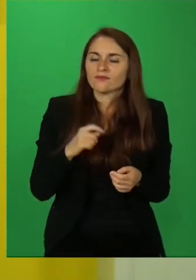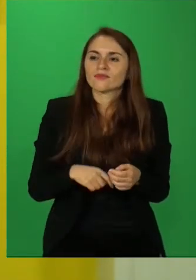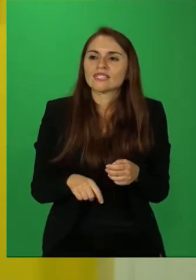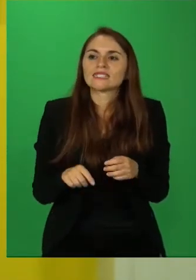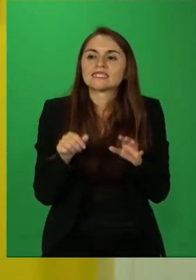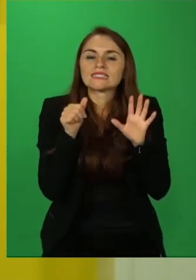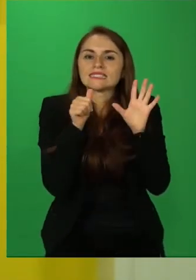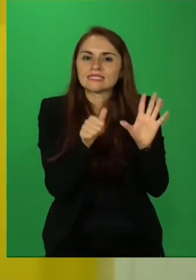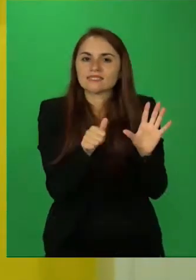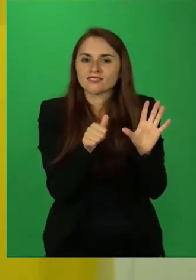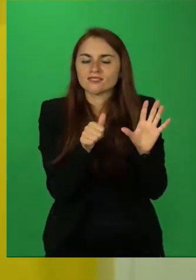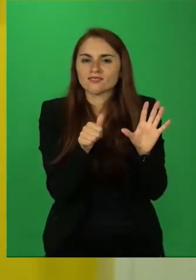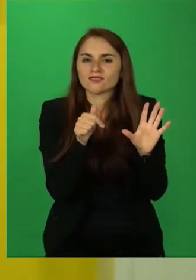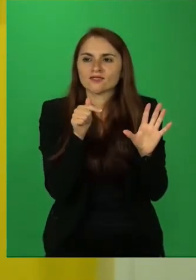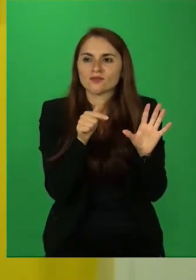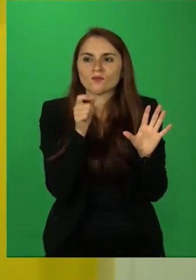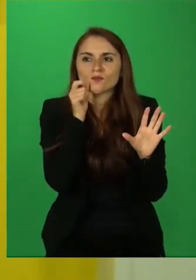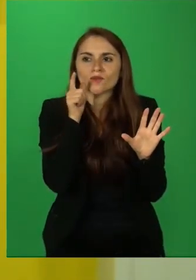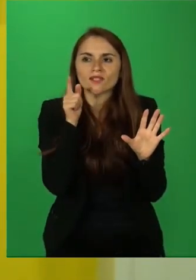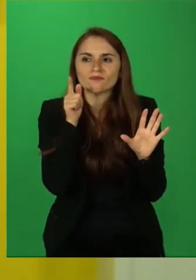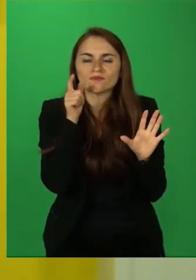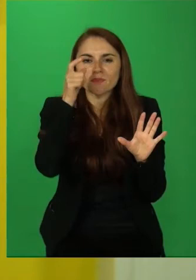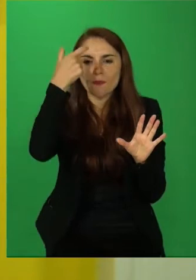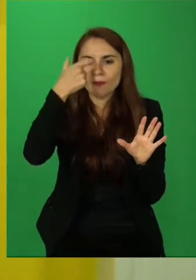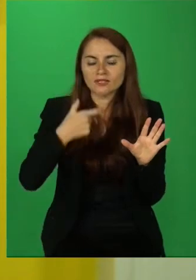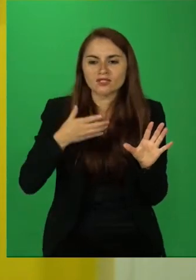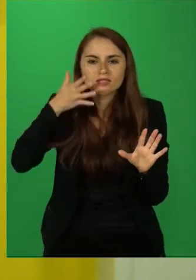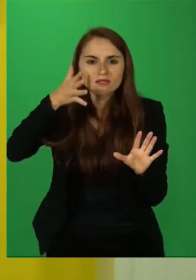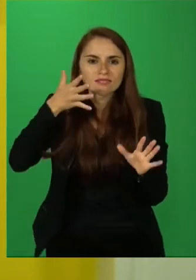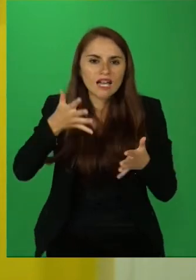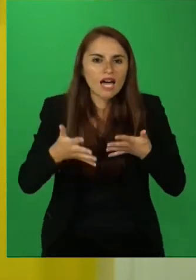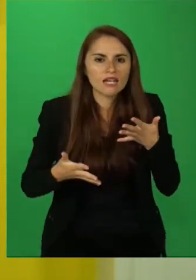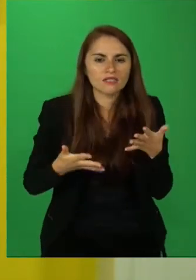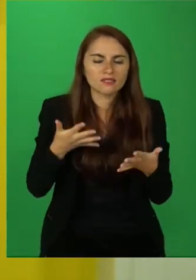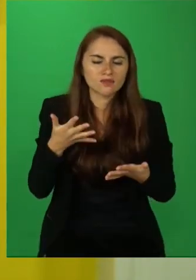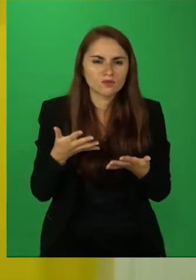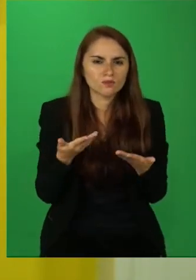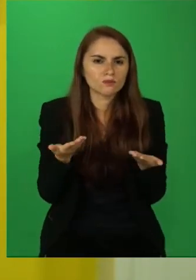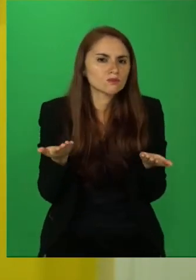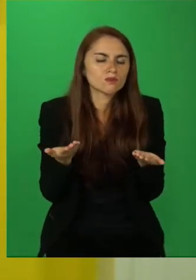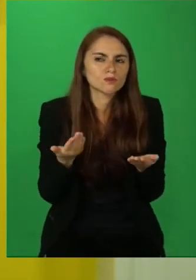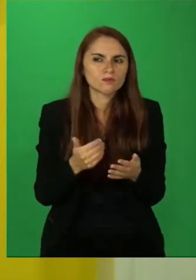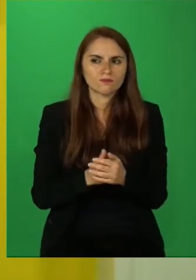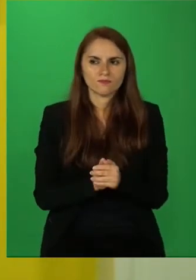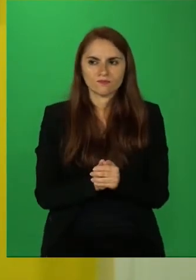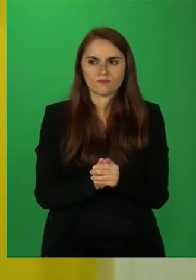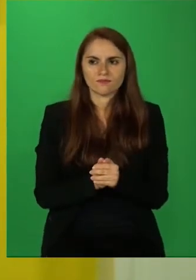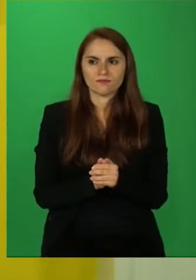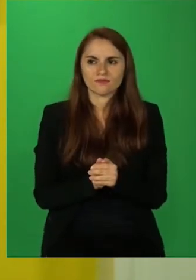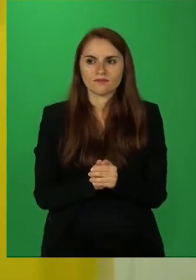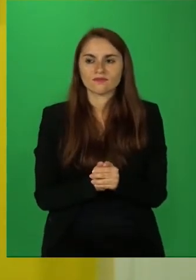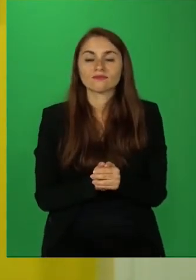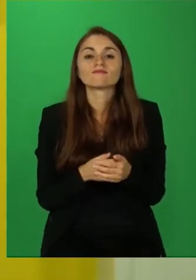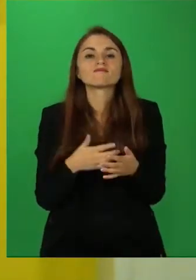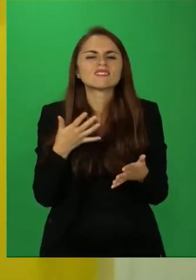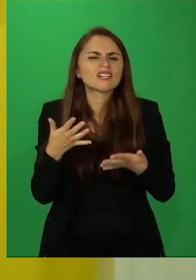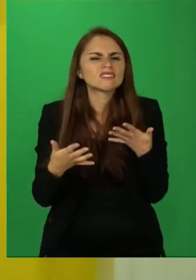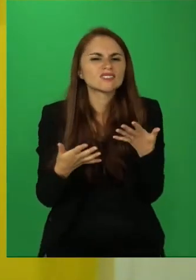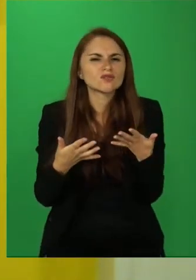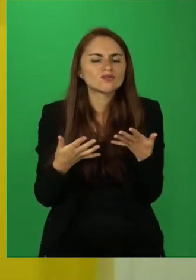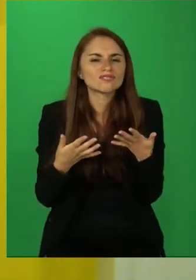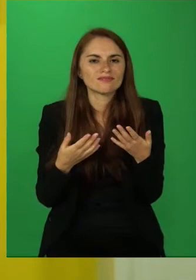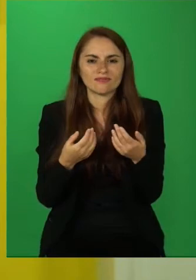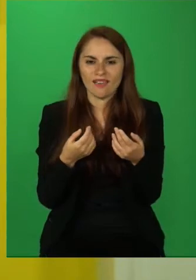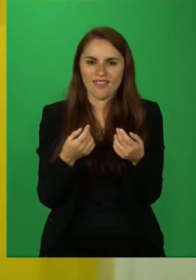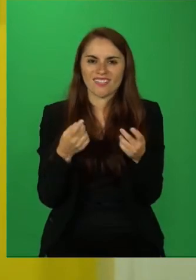sexto paso y final, actitud del emisor. Fíjate, la actitud es